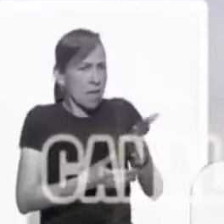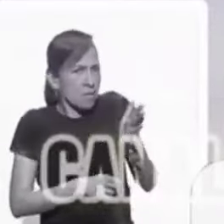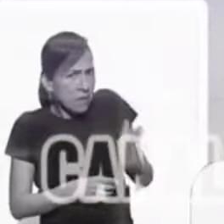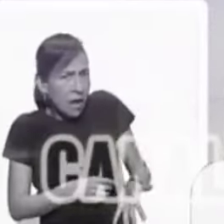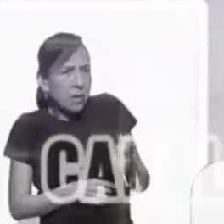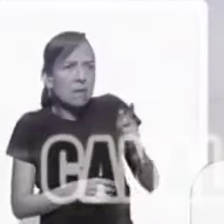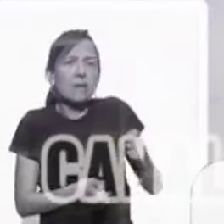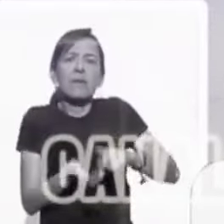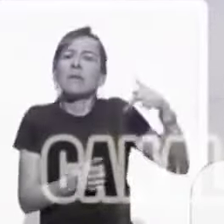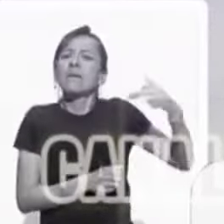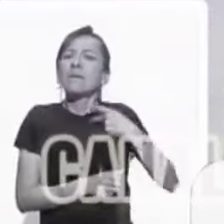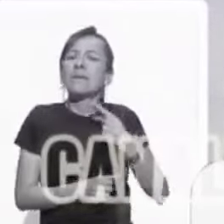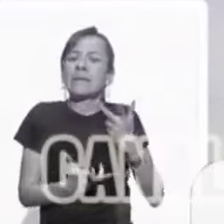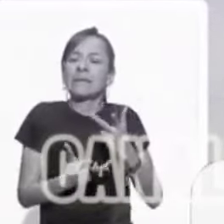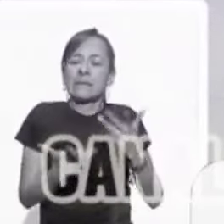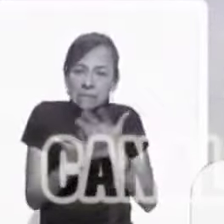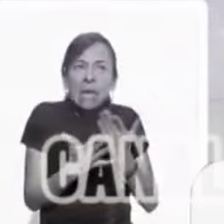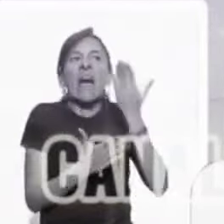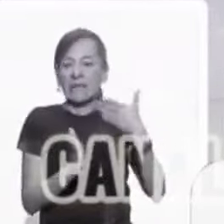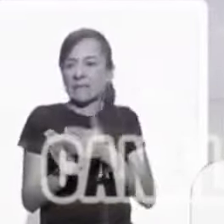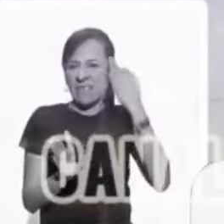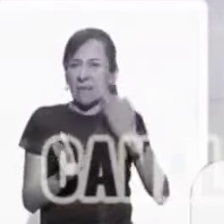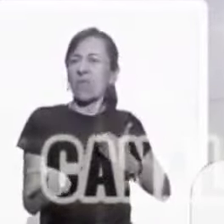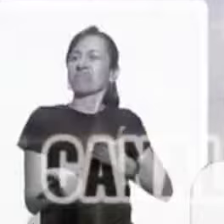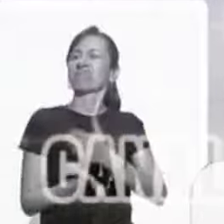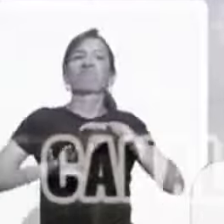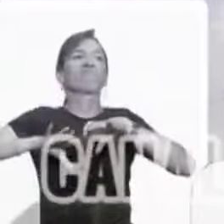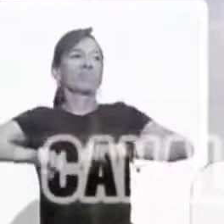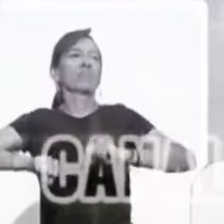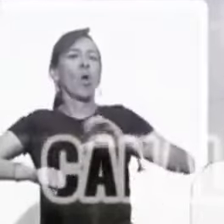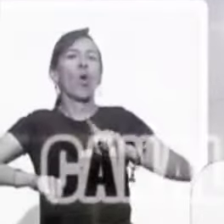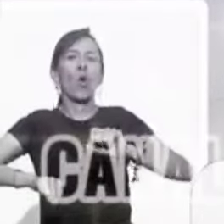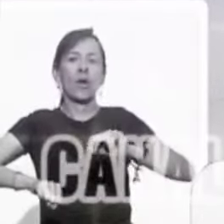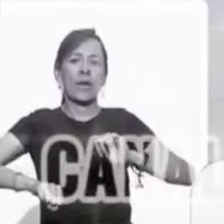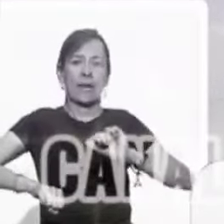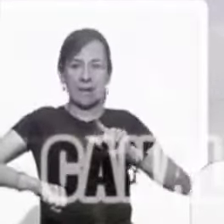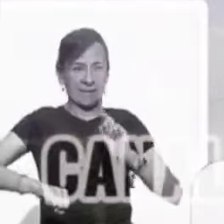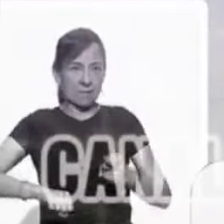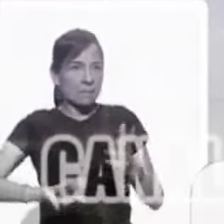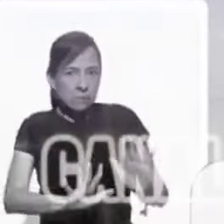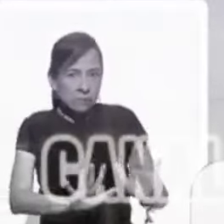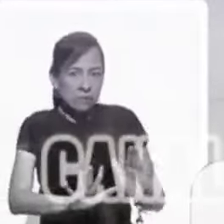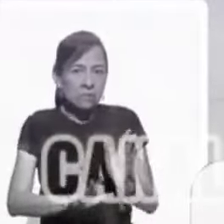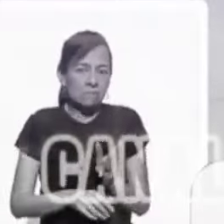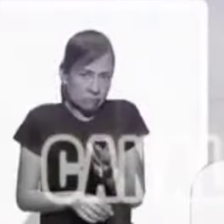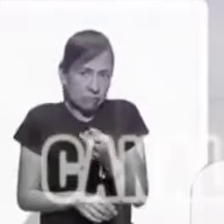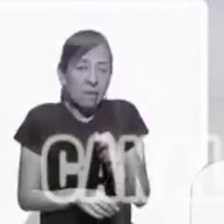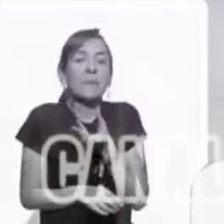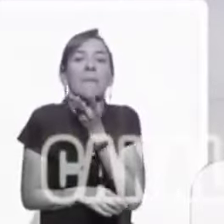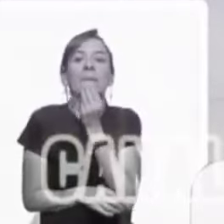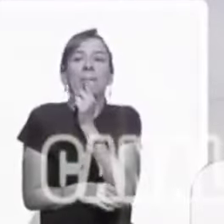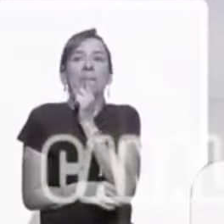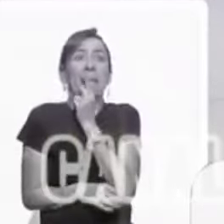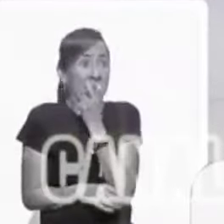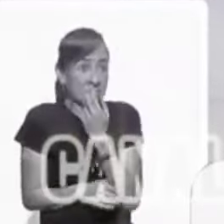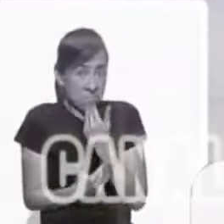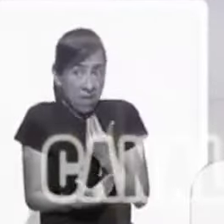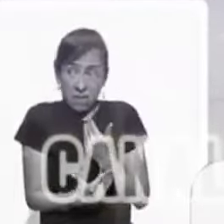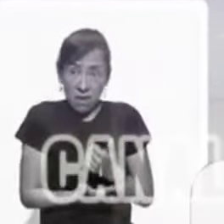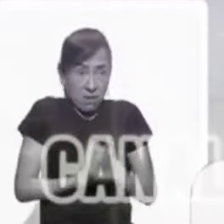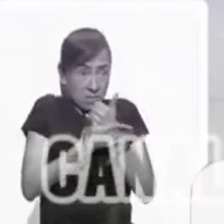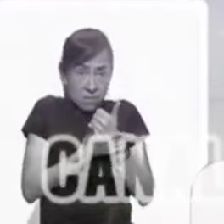de corrección política han llamado abusos de la colonización que que hay que llamar a las cosas por su nombre no audre lor decía el silencio no te protegerá el primer